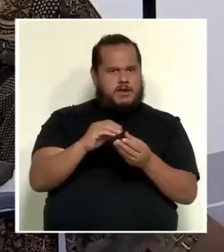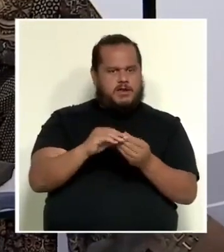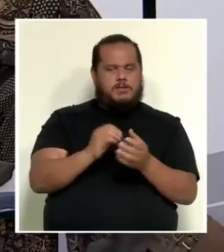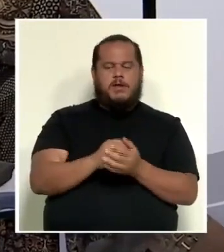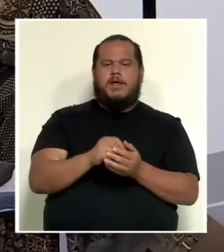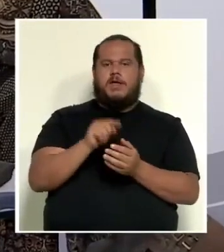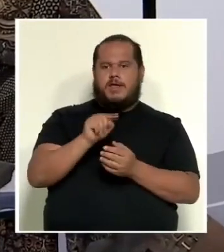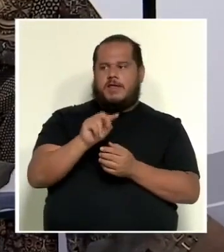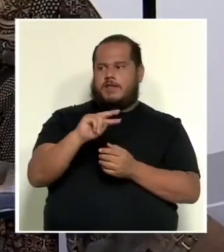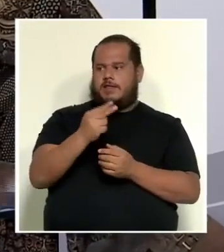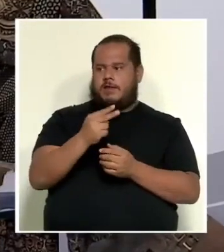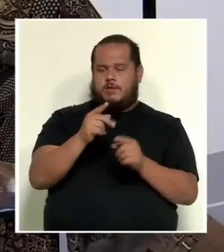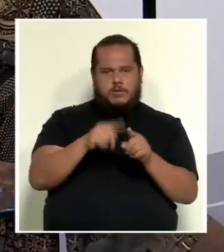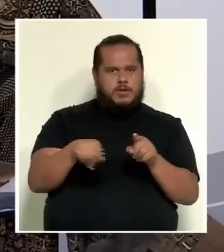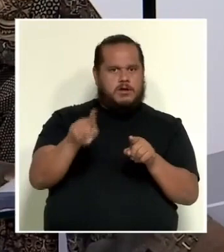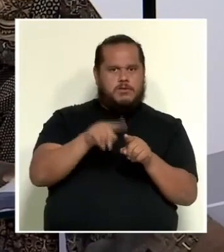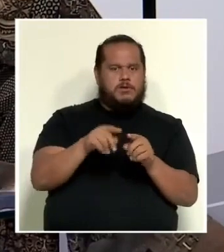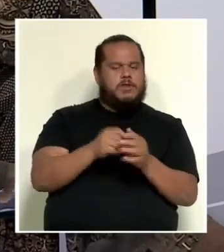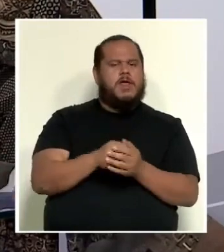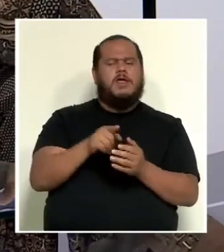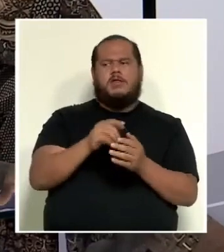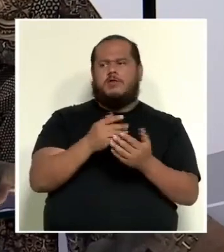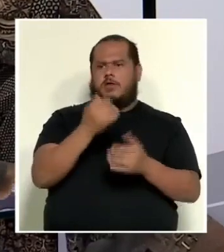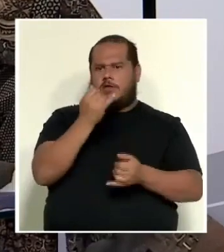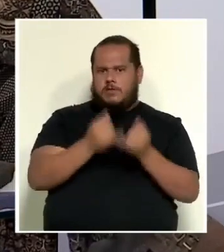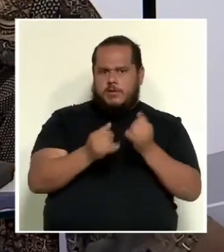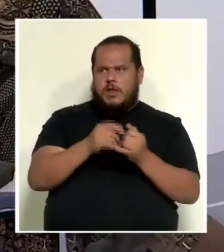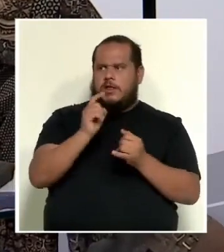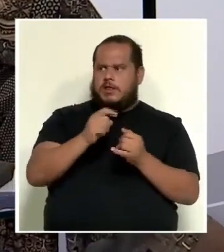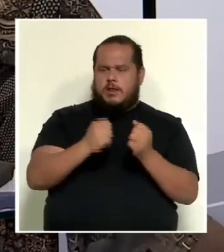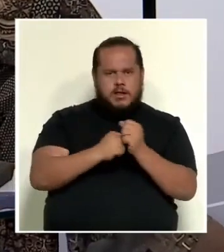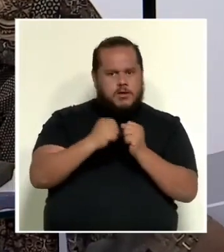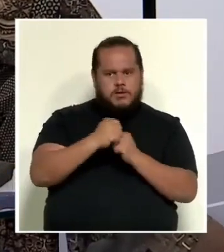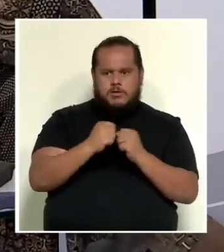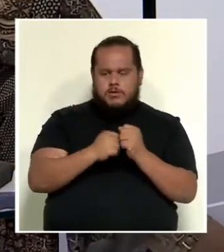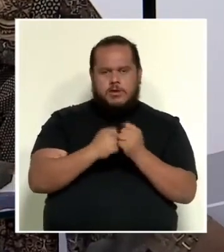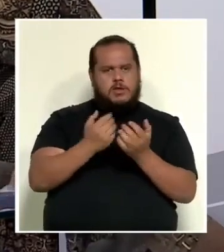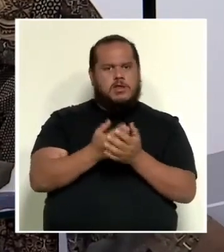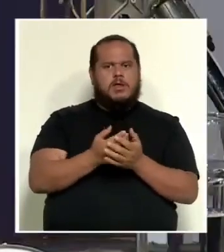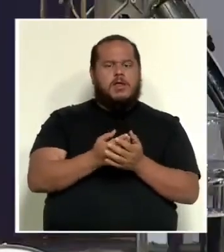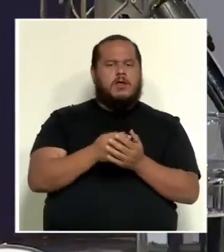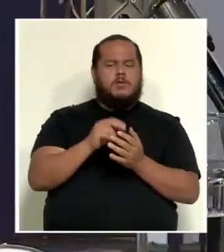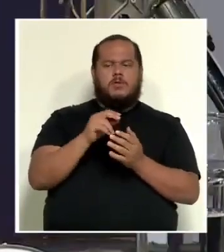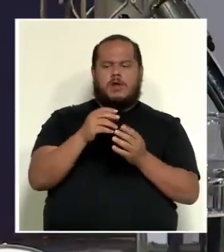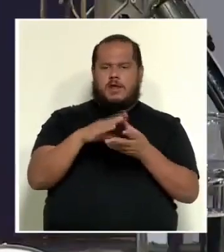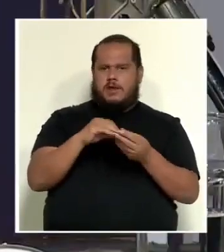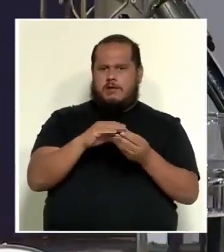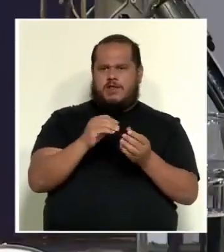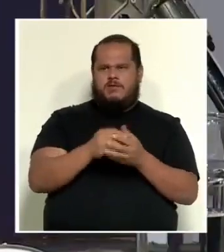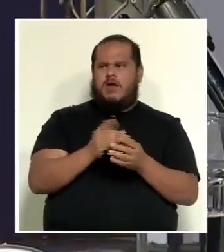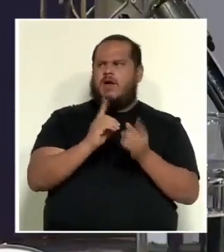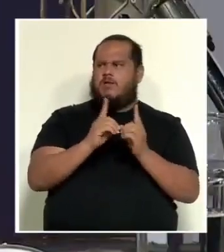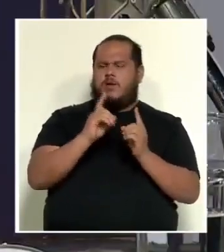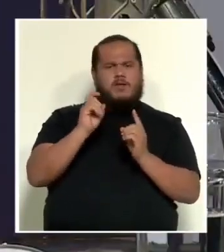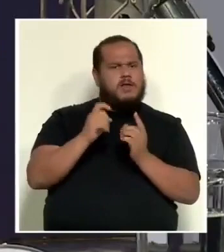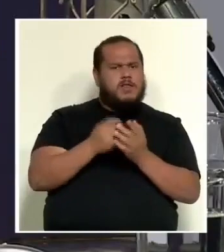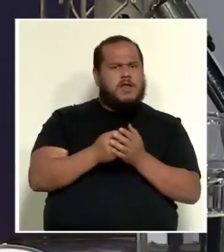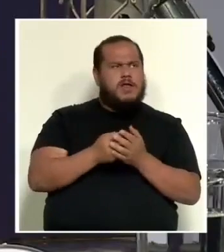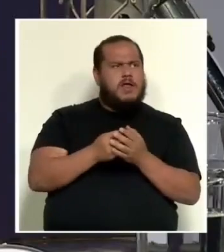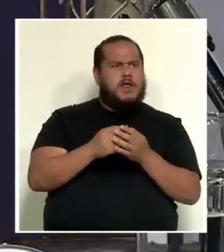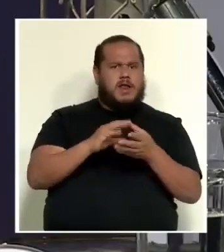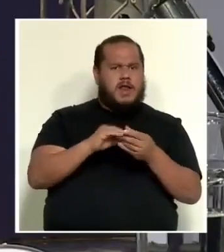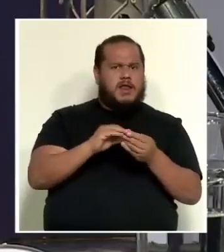esta segunda ronda, esto es definitivo y tiene que construirse una narrativa. ¿Cuál debería ser la narrativa o